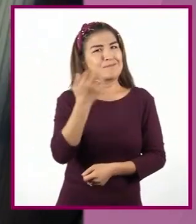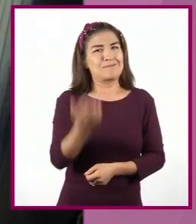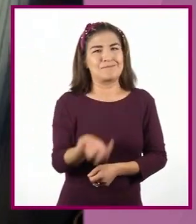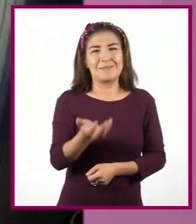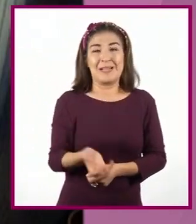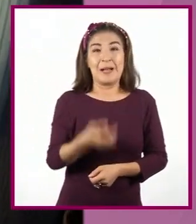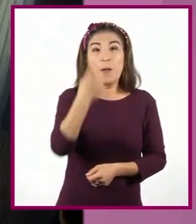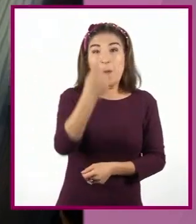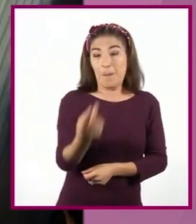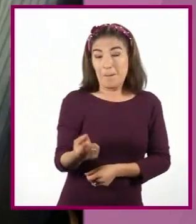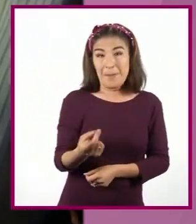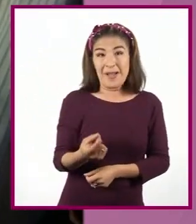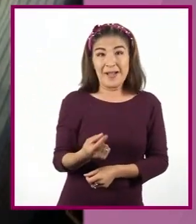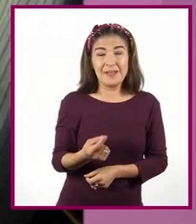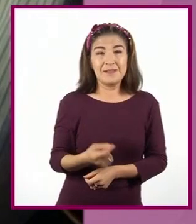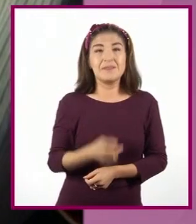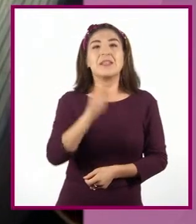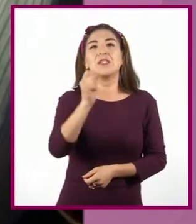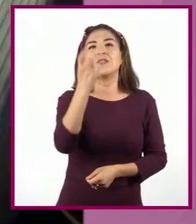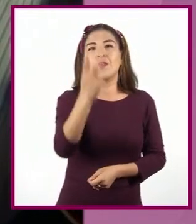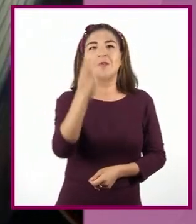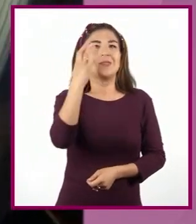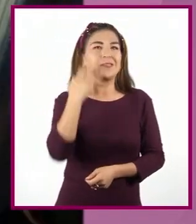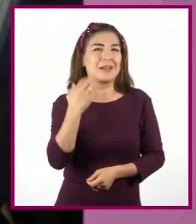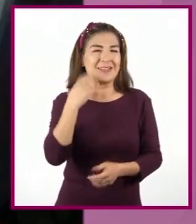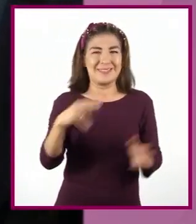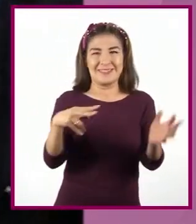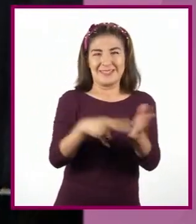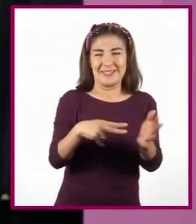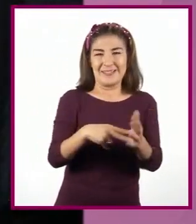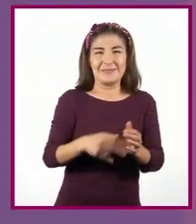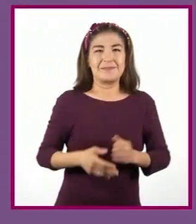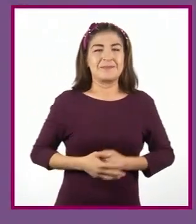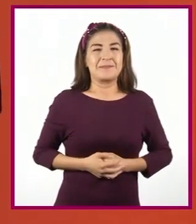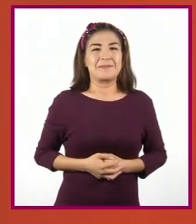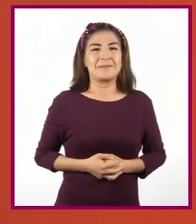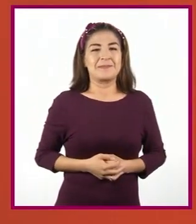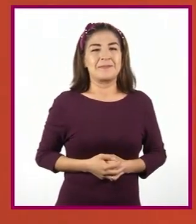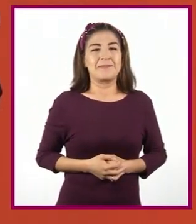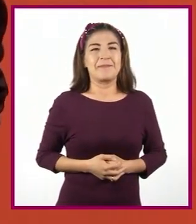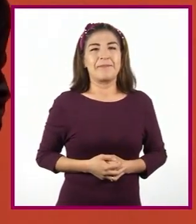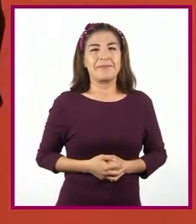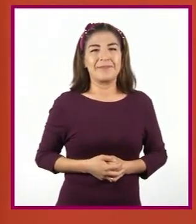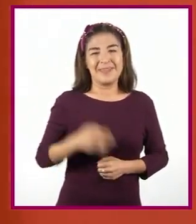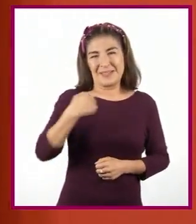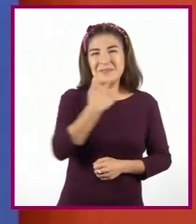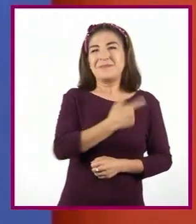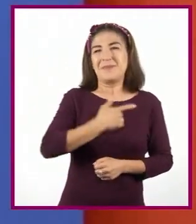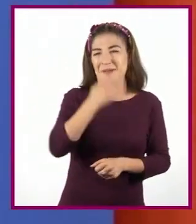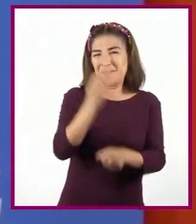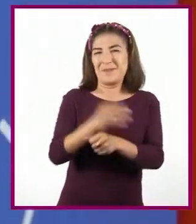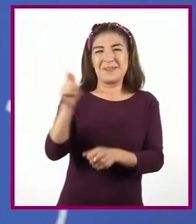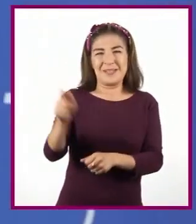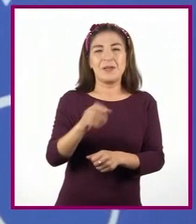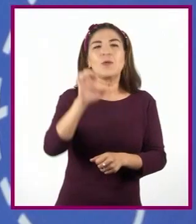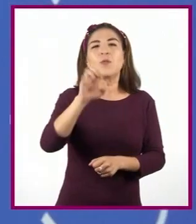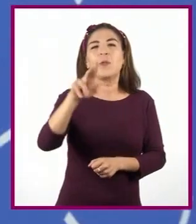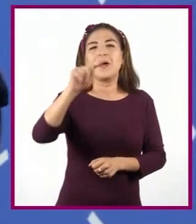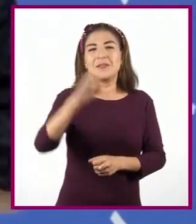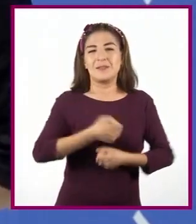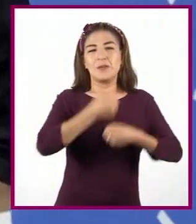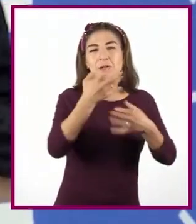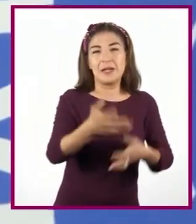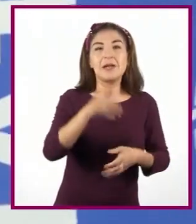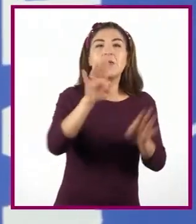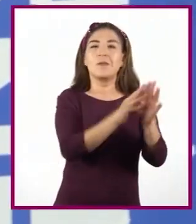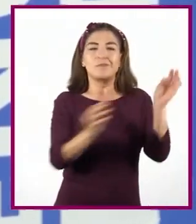perro irlandés y a 2 gatos negros. Me gustó mucho este cuento de El componedor